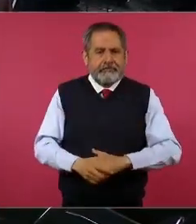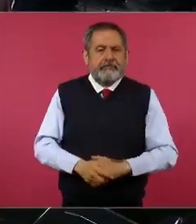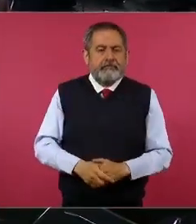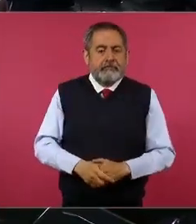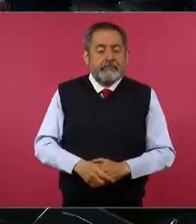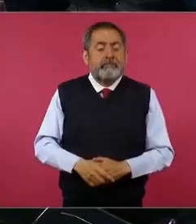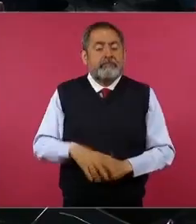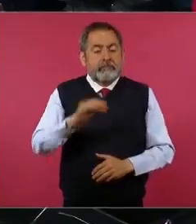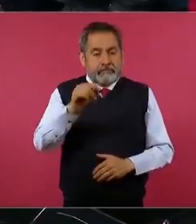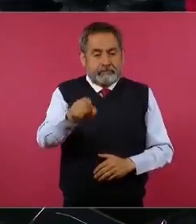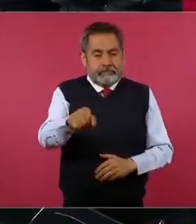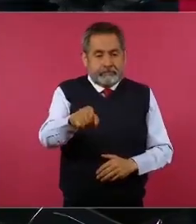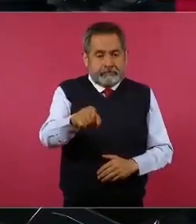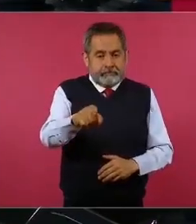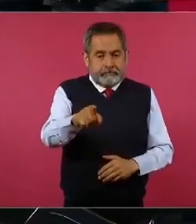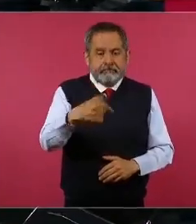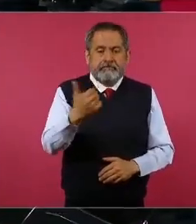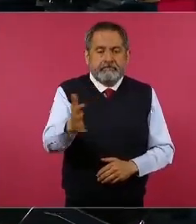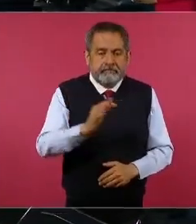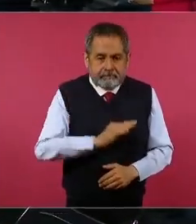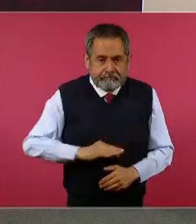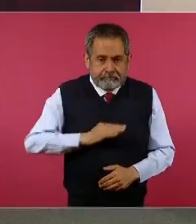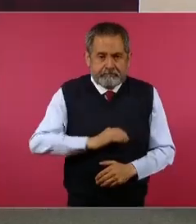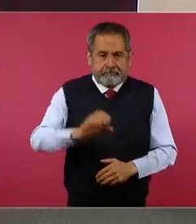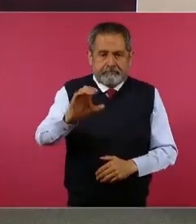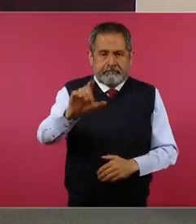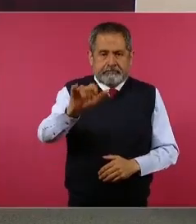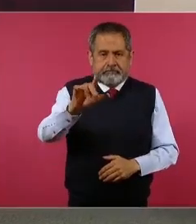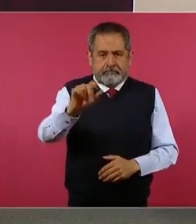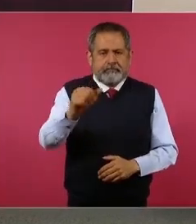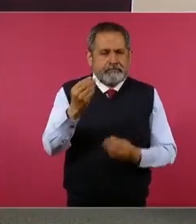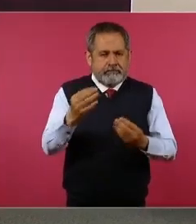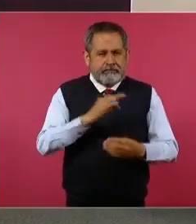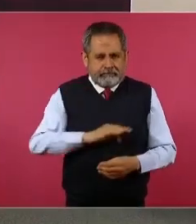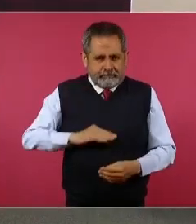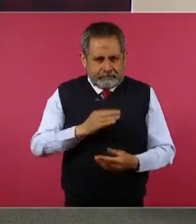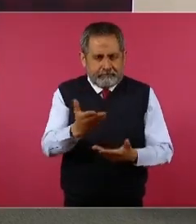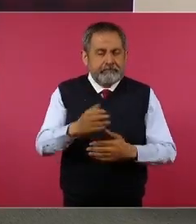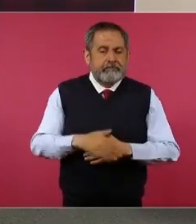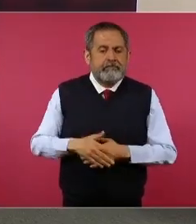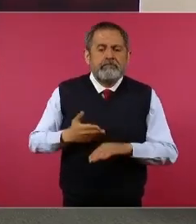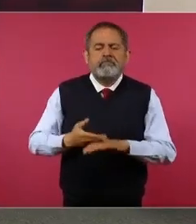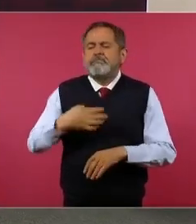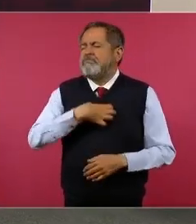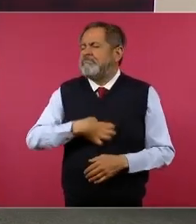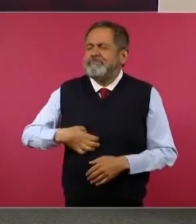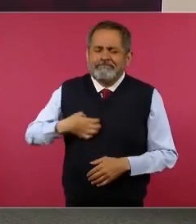Ah, ¿sí? Pues felicidades, Claudia, muchas felicidades. Estamos